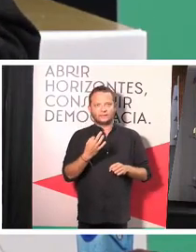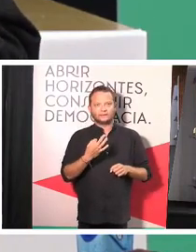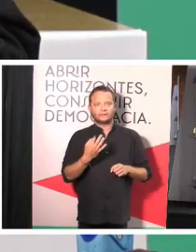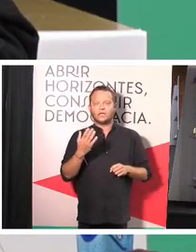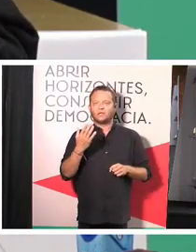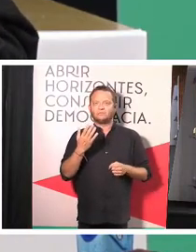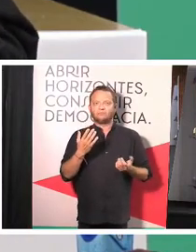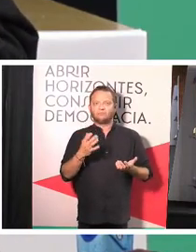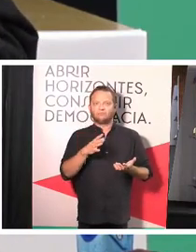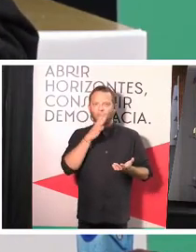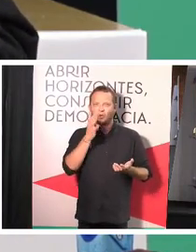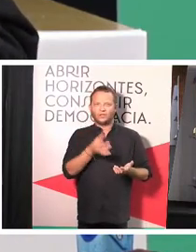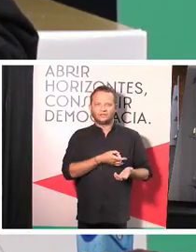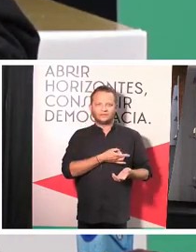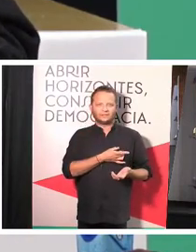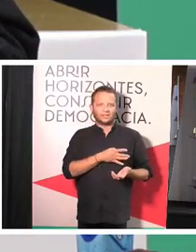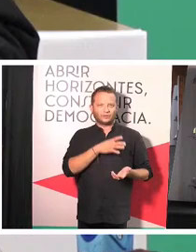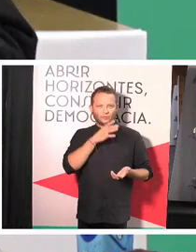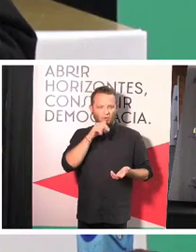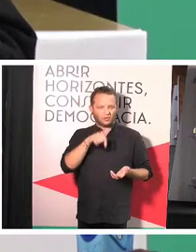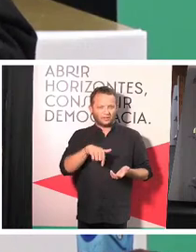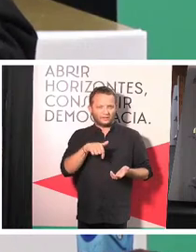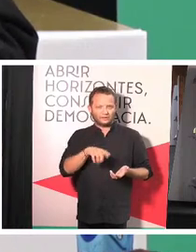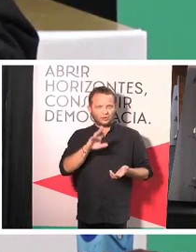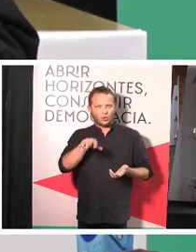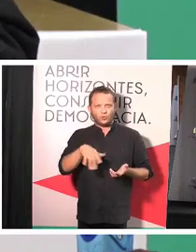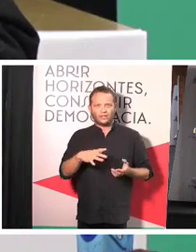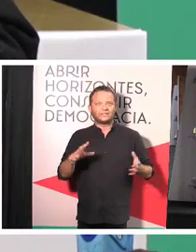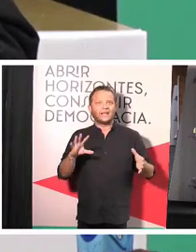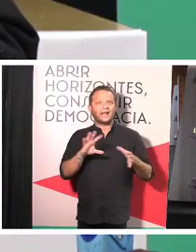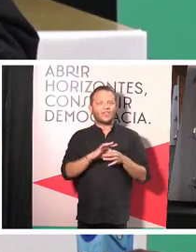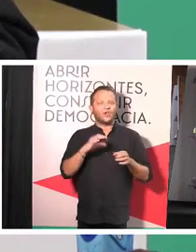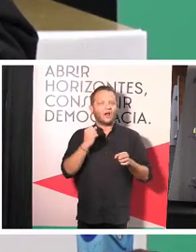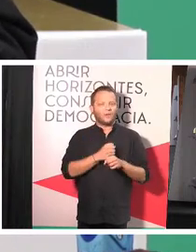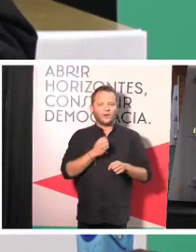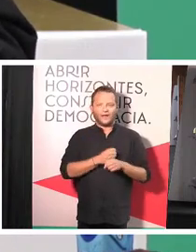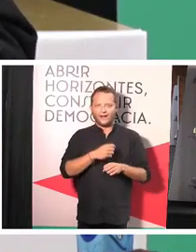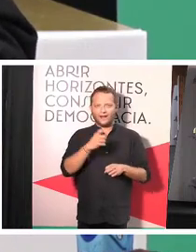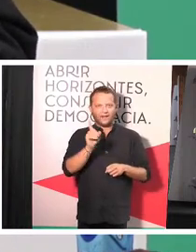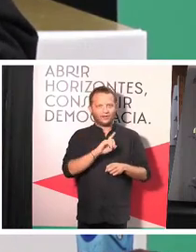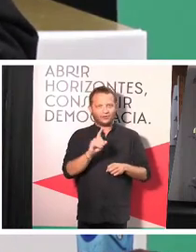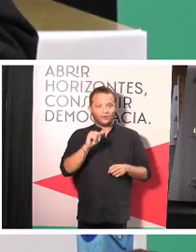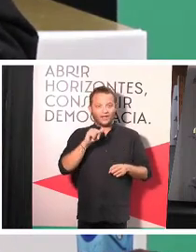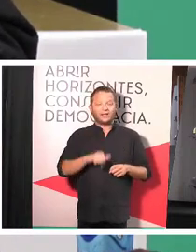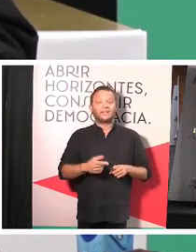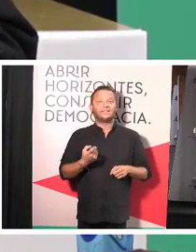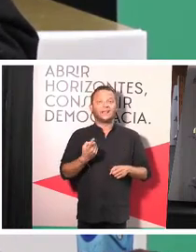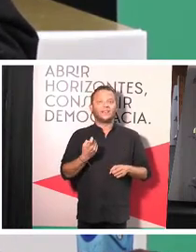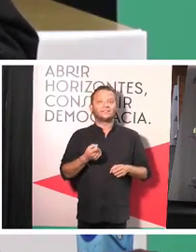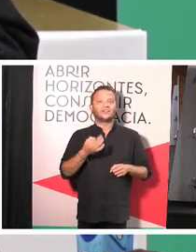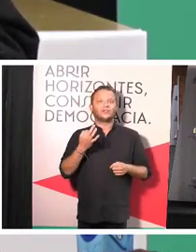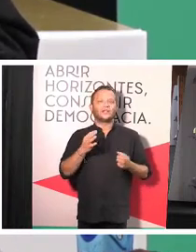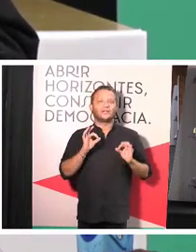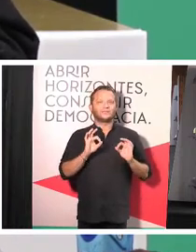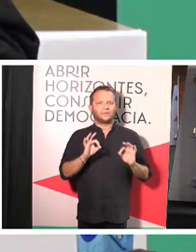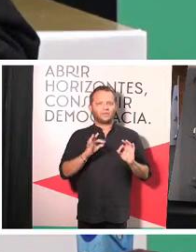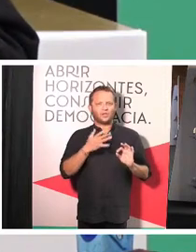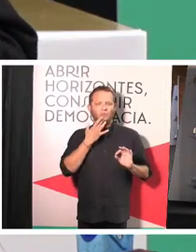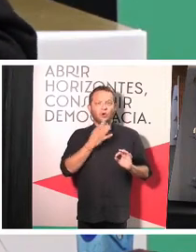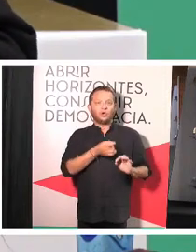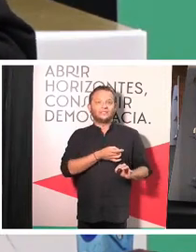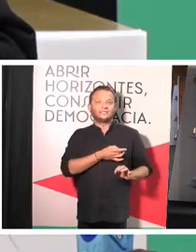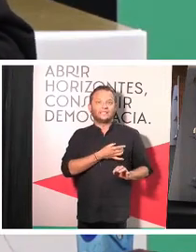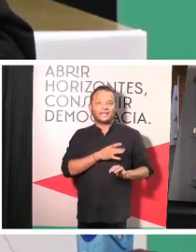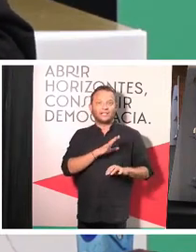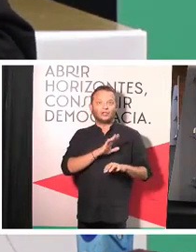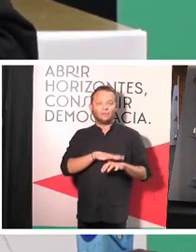no tiene sentido un sindicato porque esto no es una relación laboral, sino que lo que sería necesario quizás es una especie de sindicato